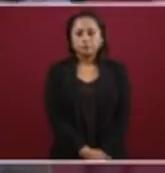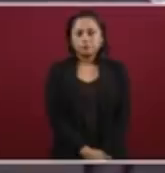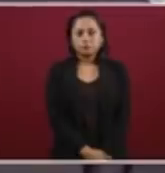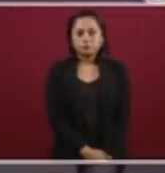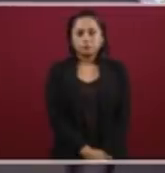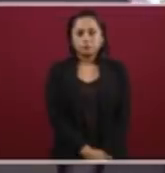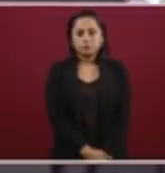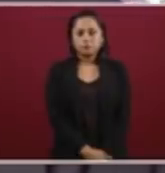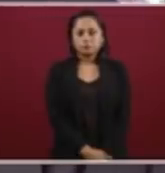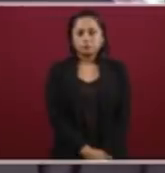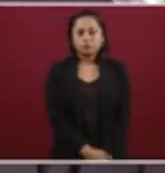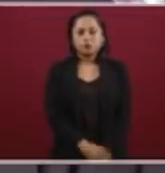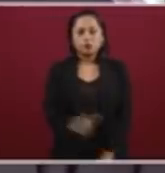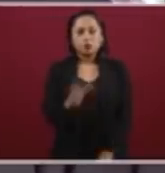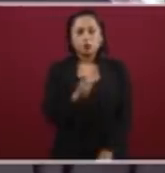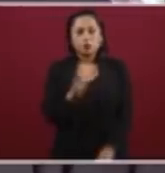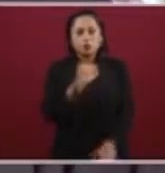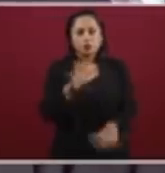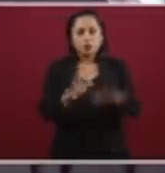más difícil